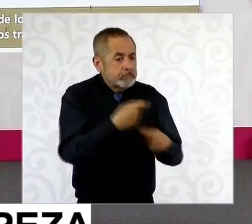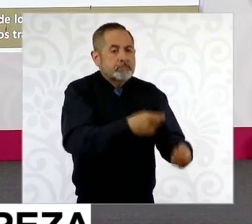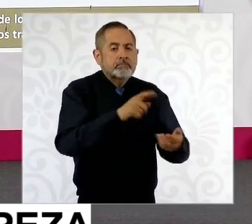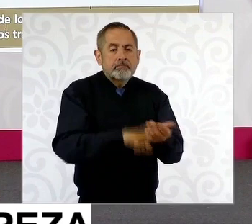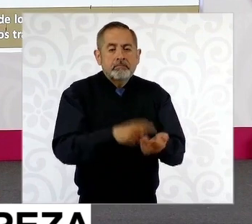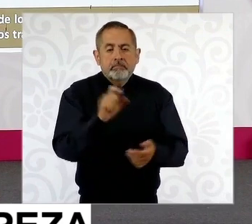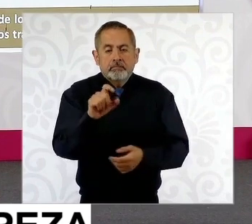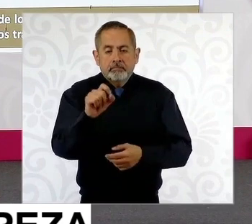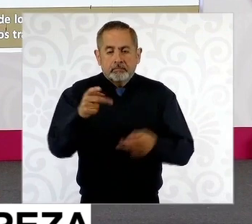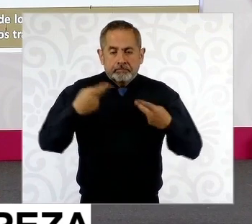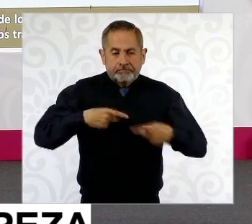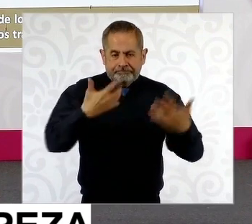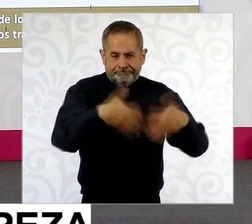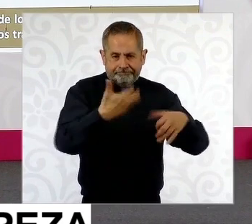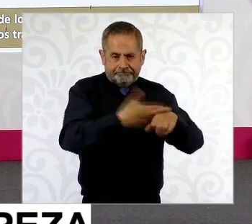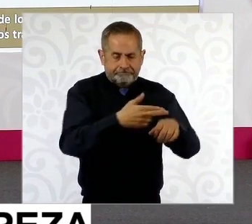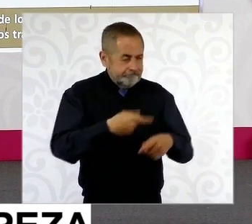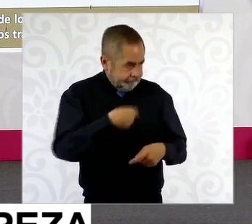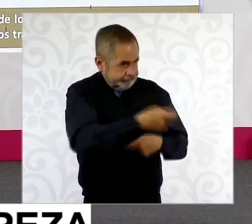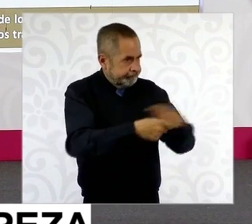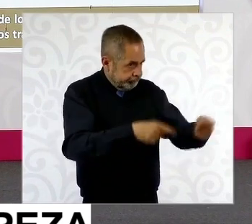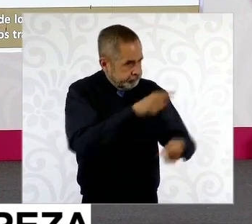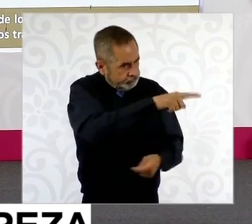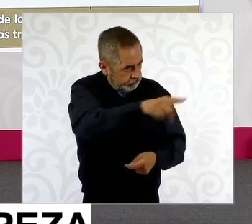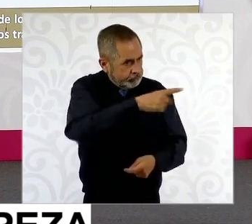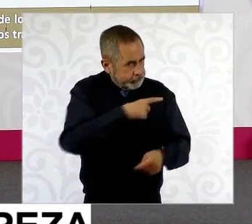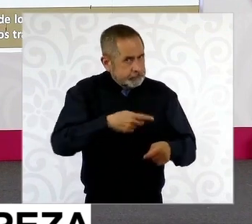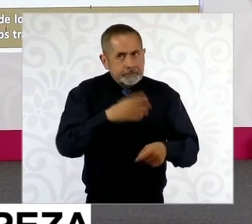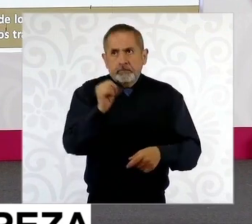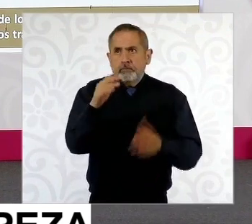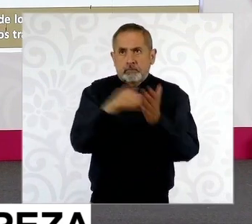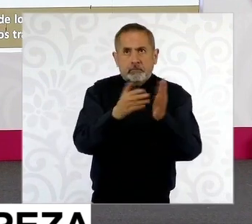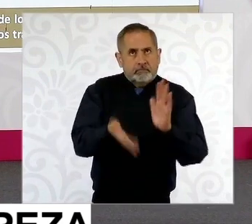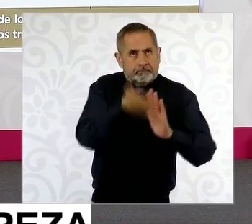desarrolladores, iban a construir 9,400 viviendas.